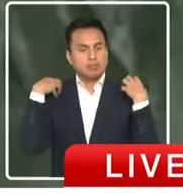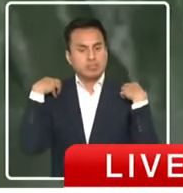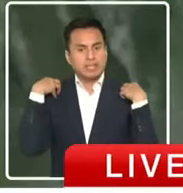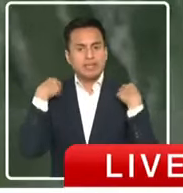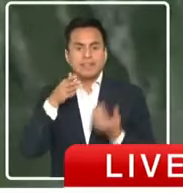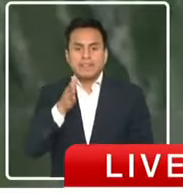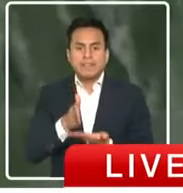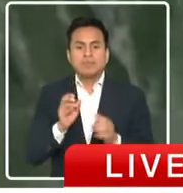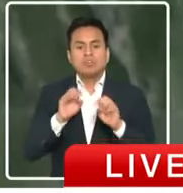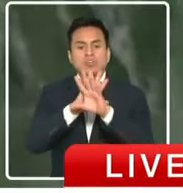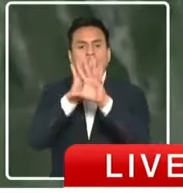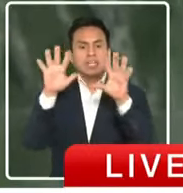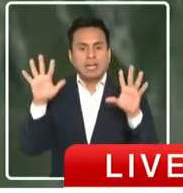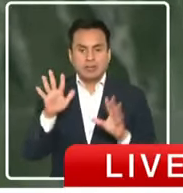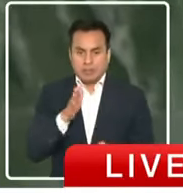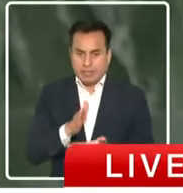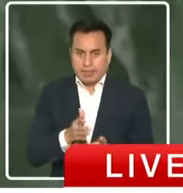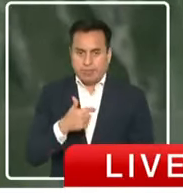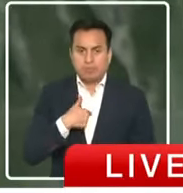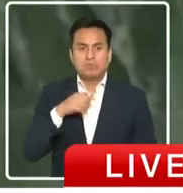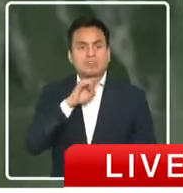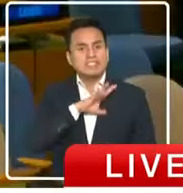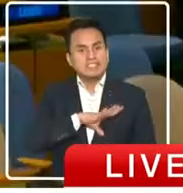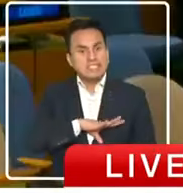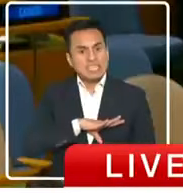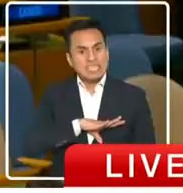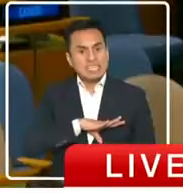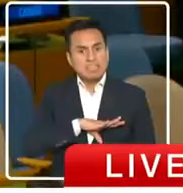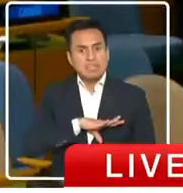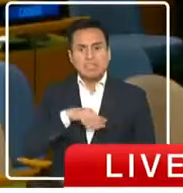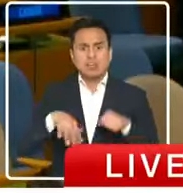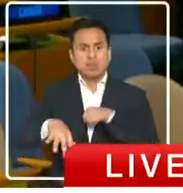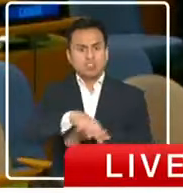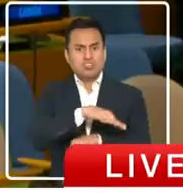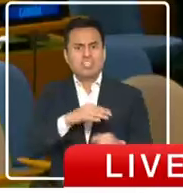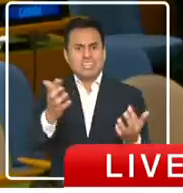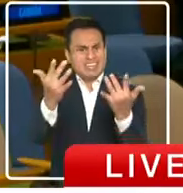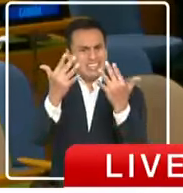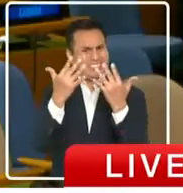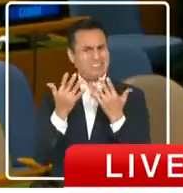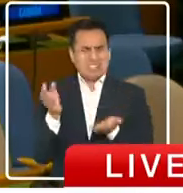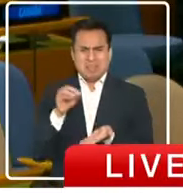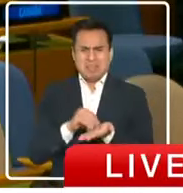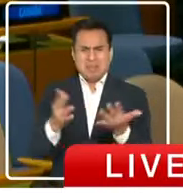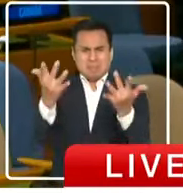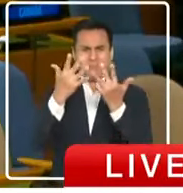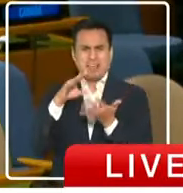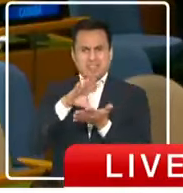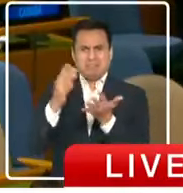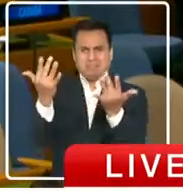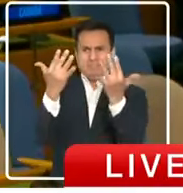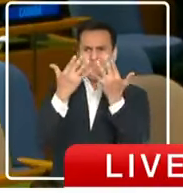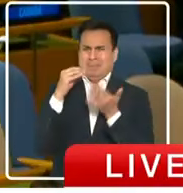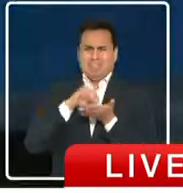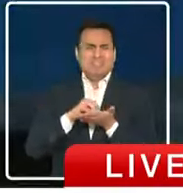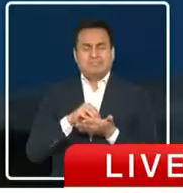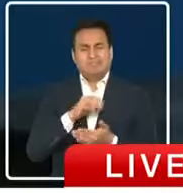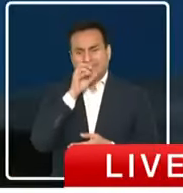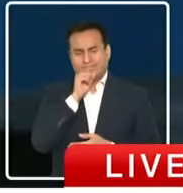debo ser claro en este punto. Chile no está en condiciones de recibir más migración.